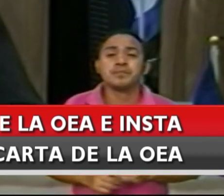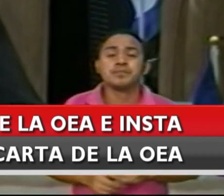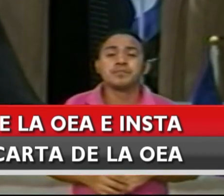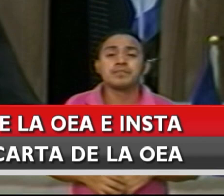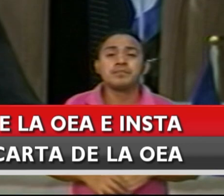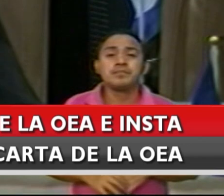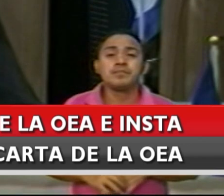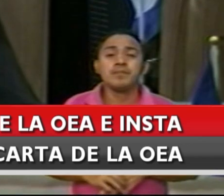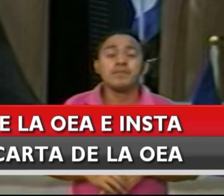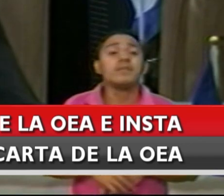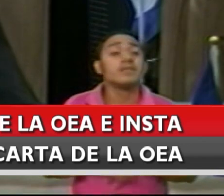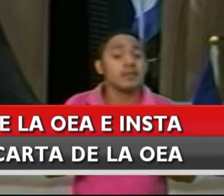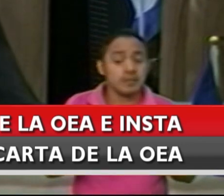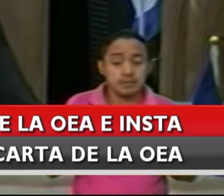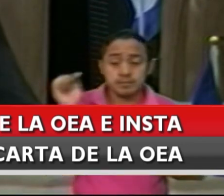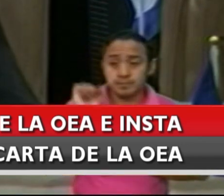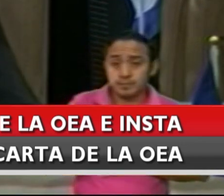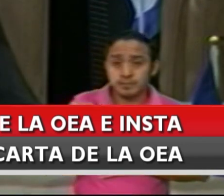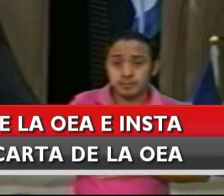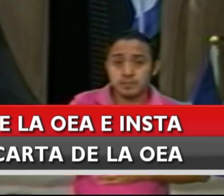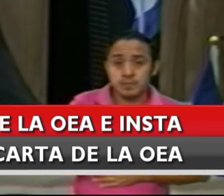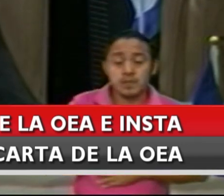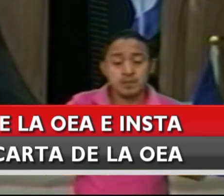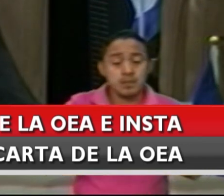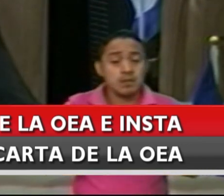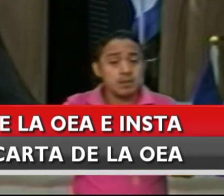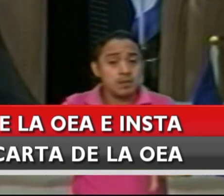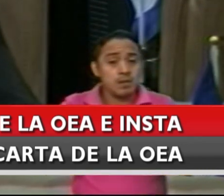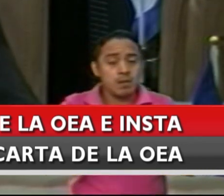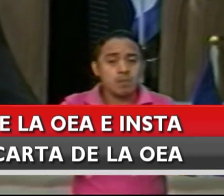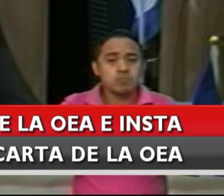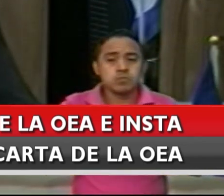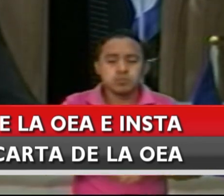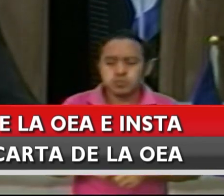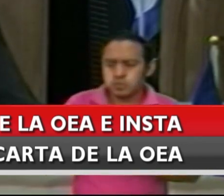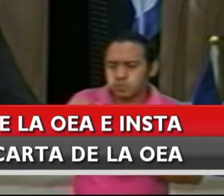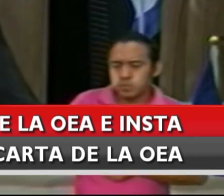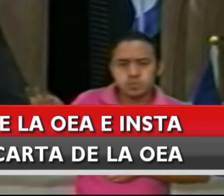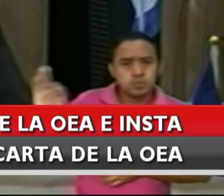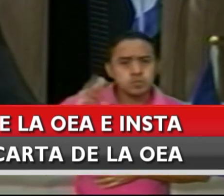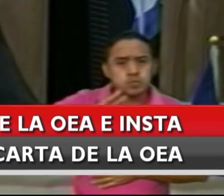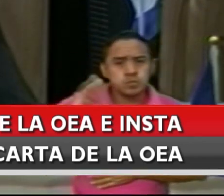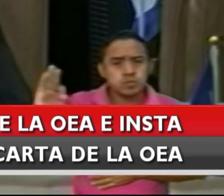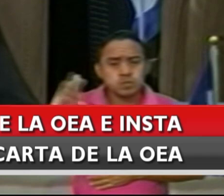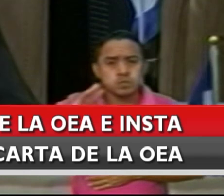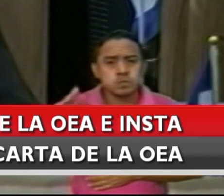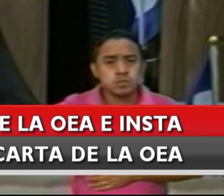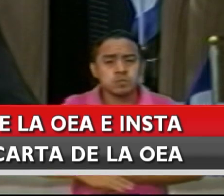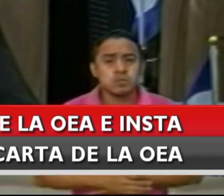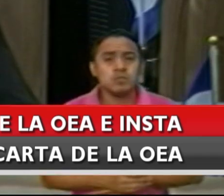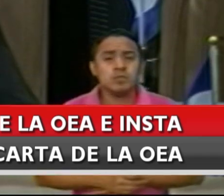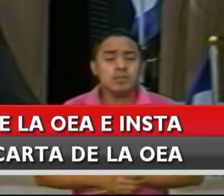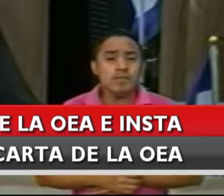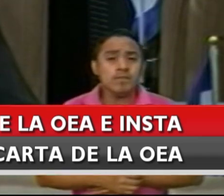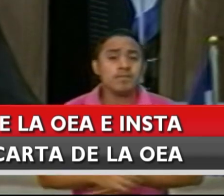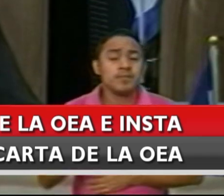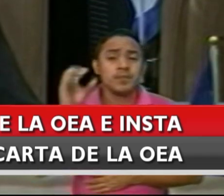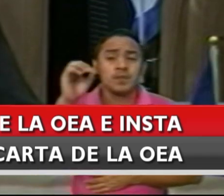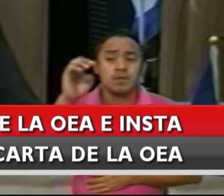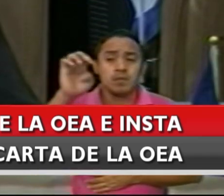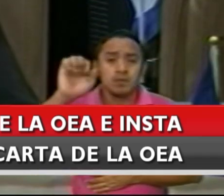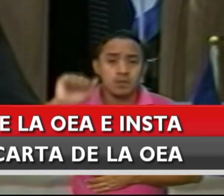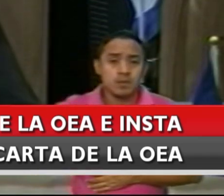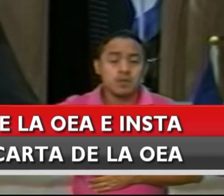para nosotros esta actividad y esta actitud injerencista de la